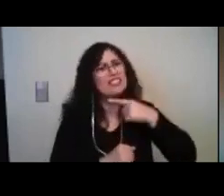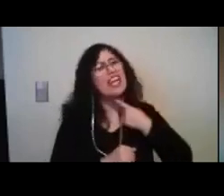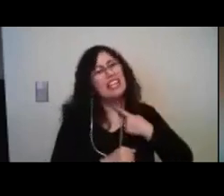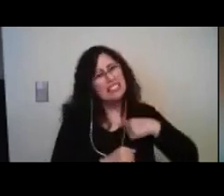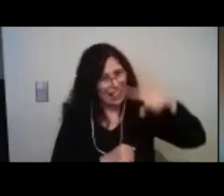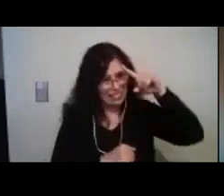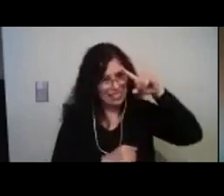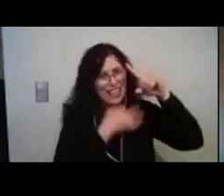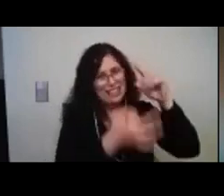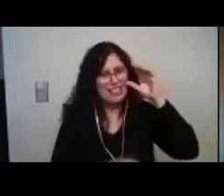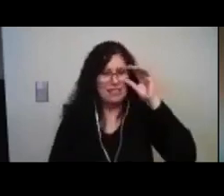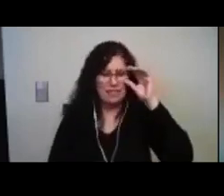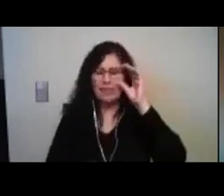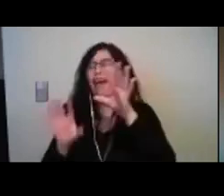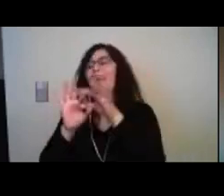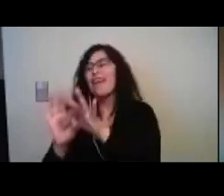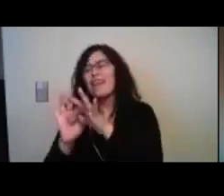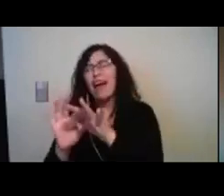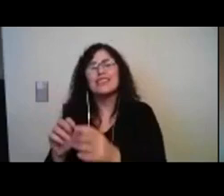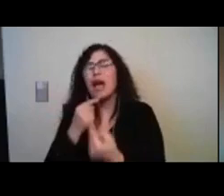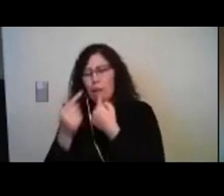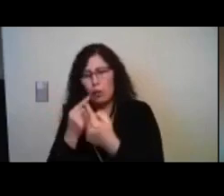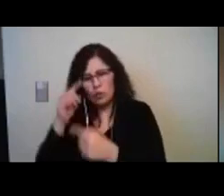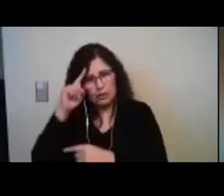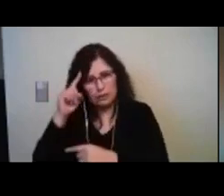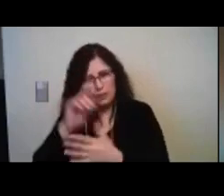Bien, gracias Nicolás por las preguntas.